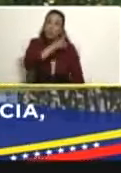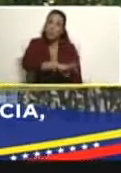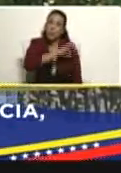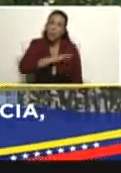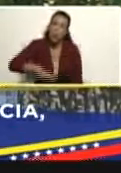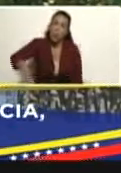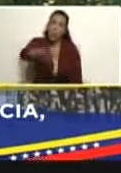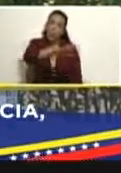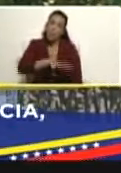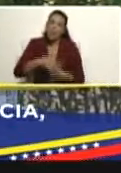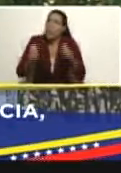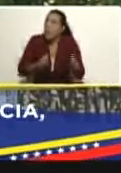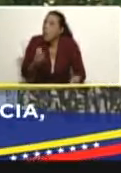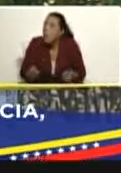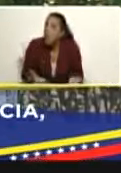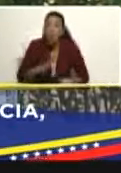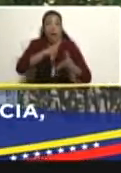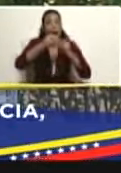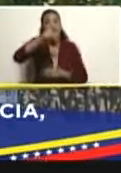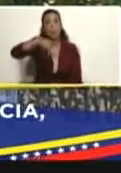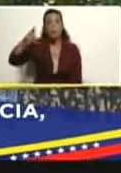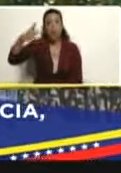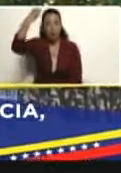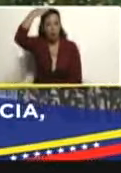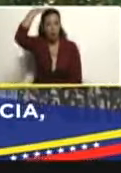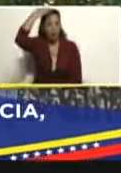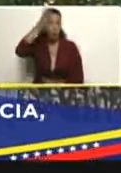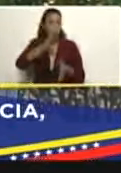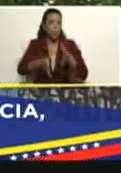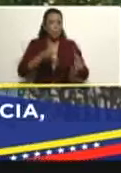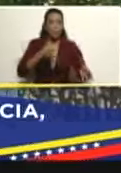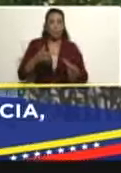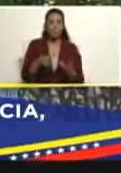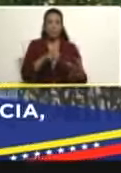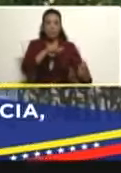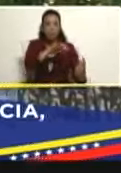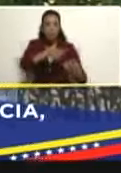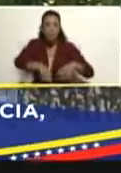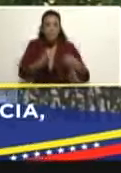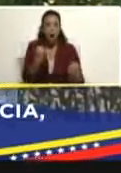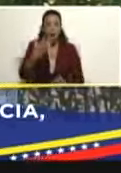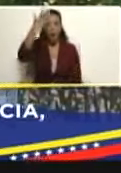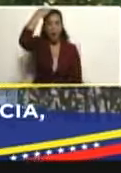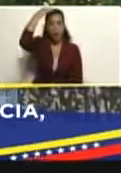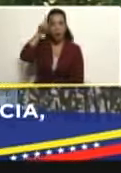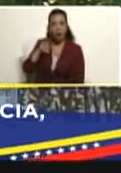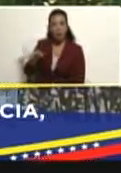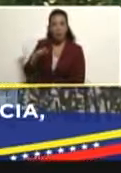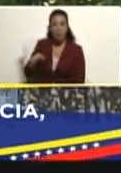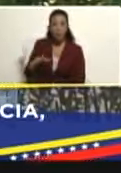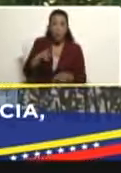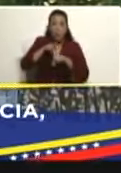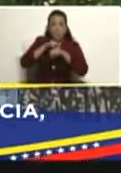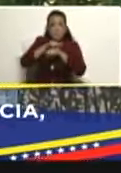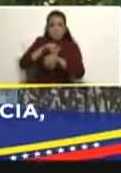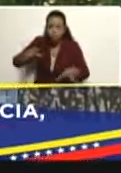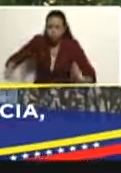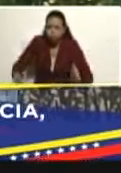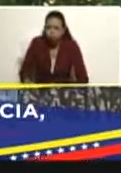para el beneficio de nuestro pueblo. No es la aplicación de la ciencia y la tecnología para hacer un daño, creo que la bomba nuclear